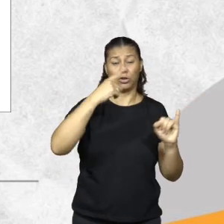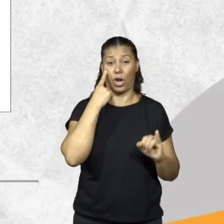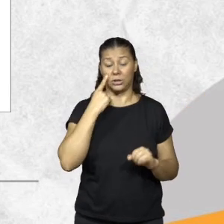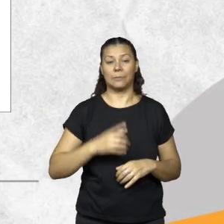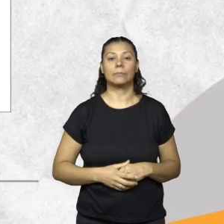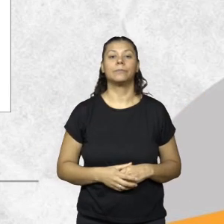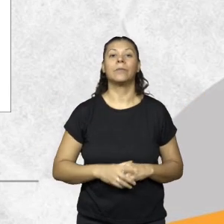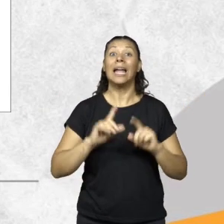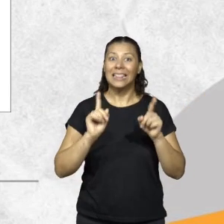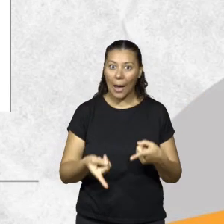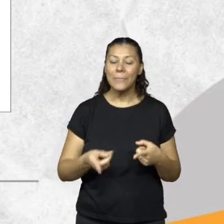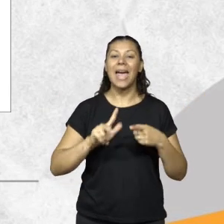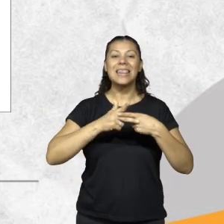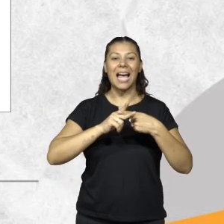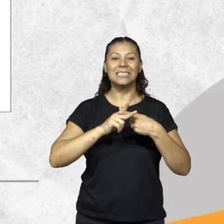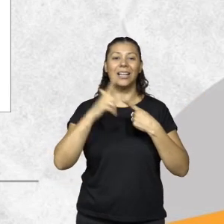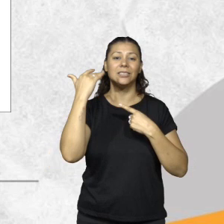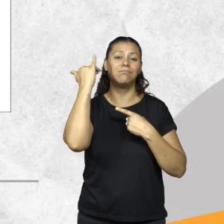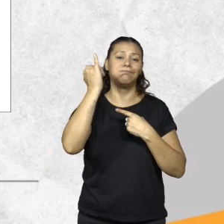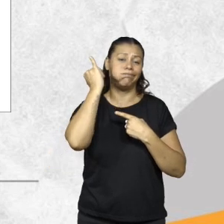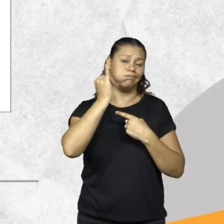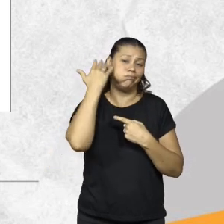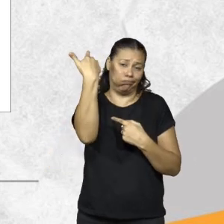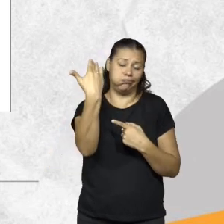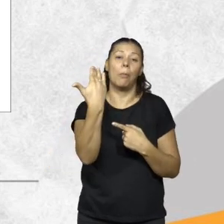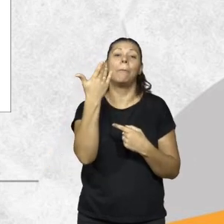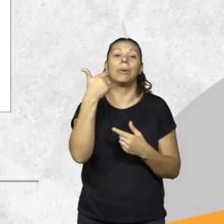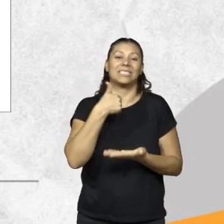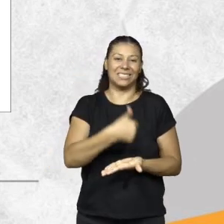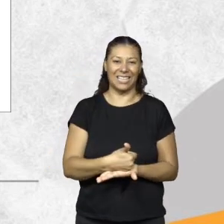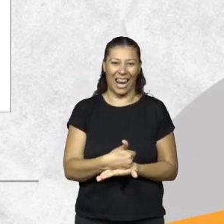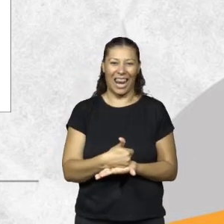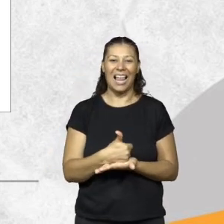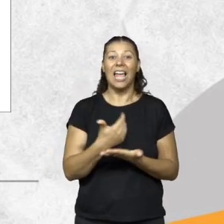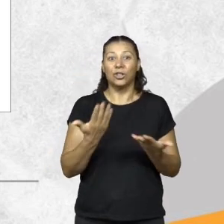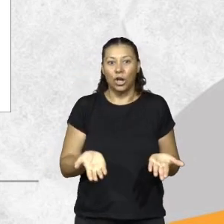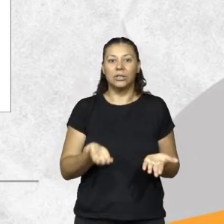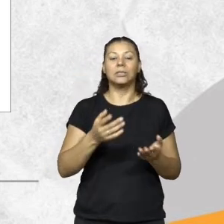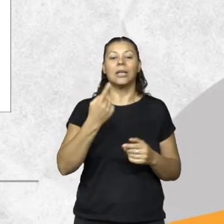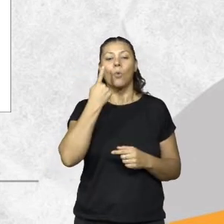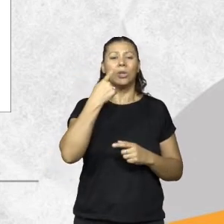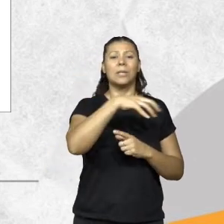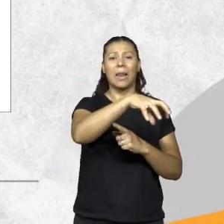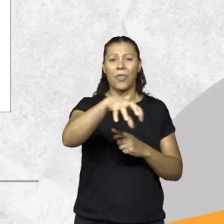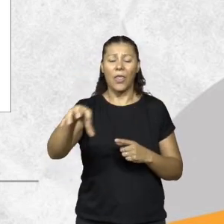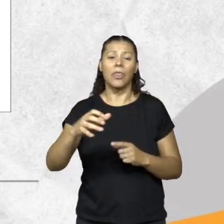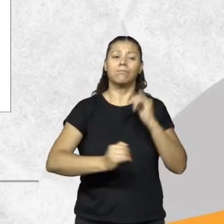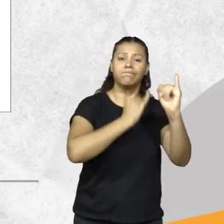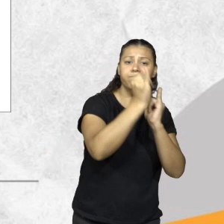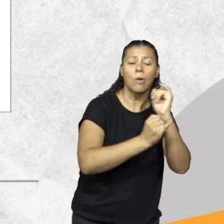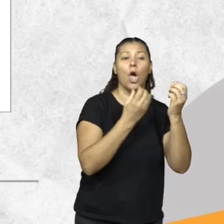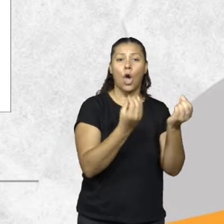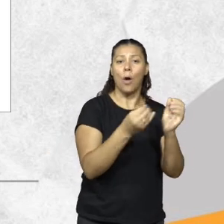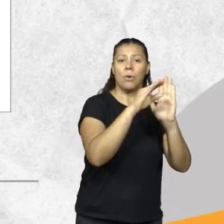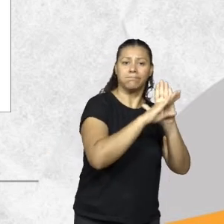Y hacemos talleres presenciales. Entonces, enseñarle a la gente en el municipio cómo usar el disco de Sechi, cómo